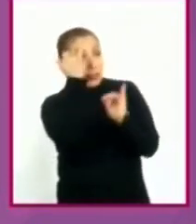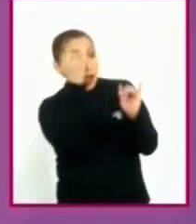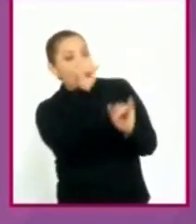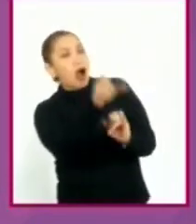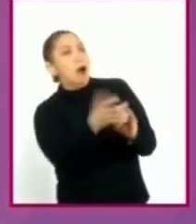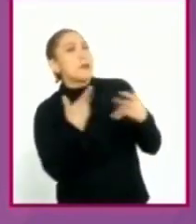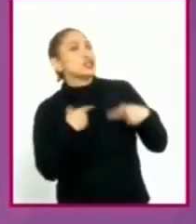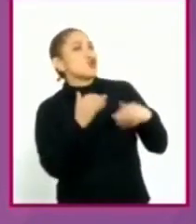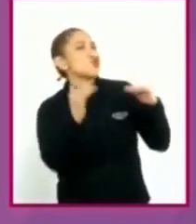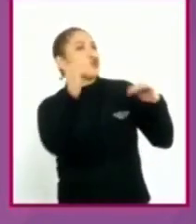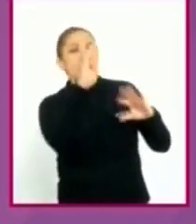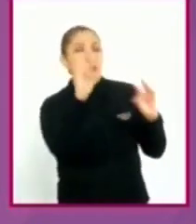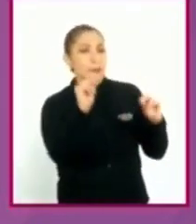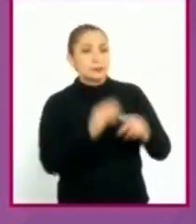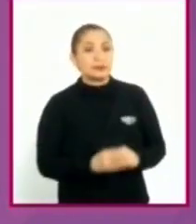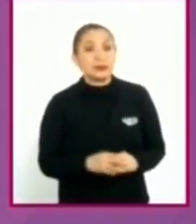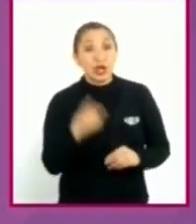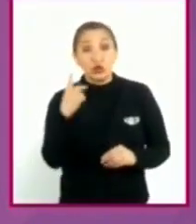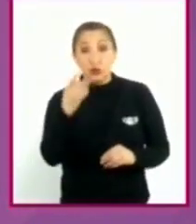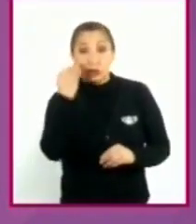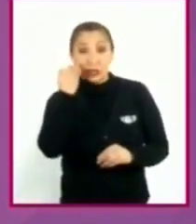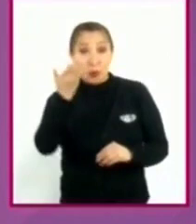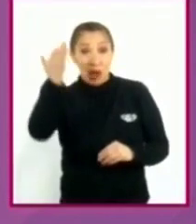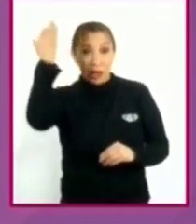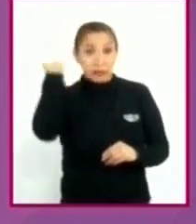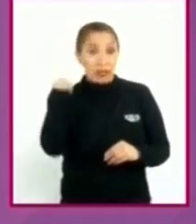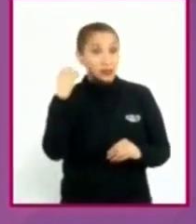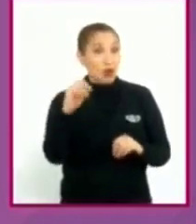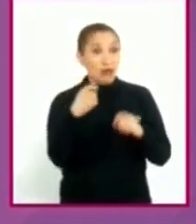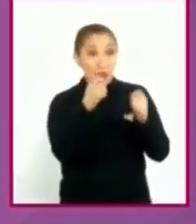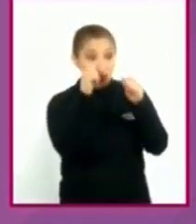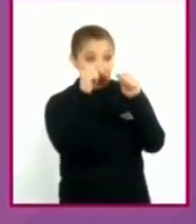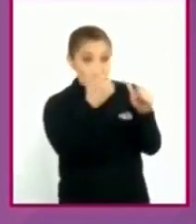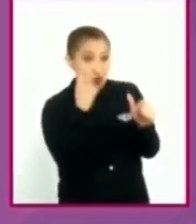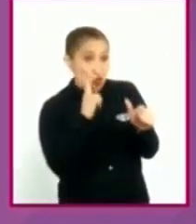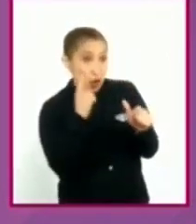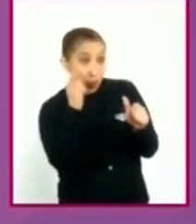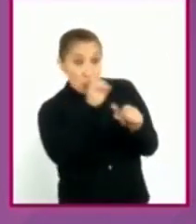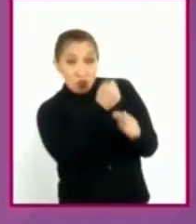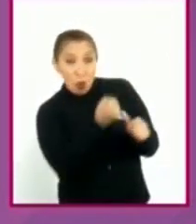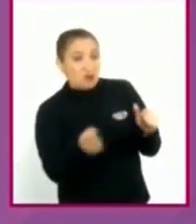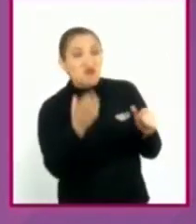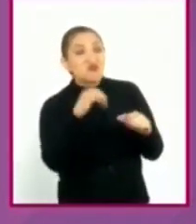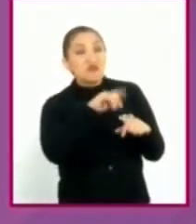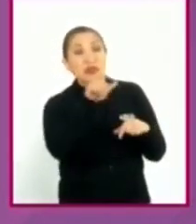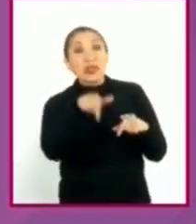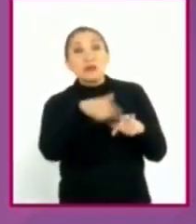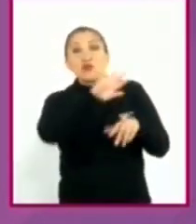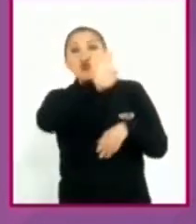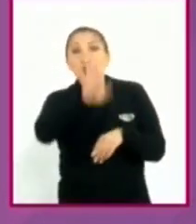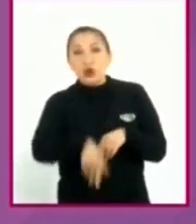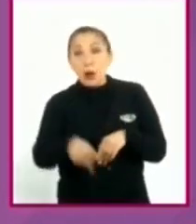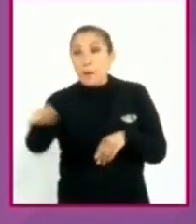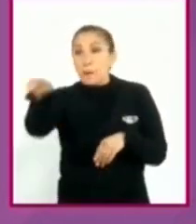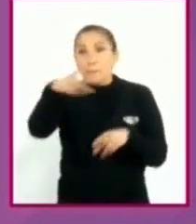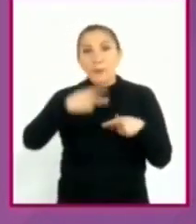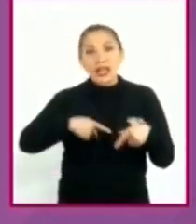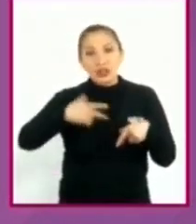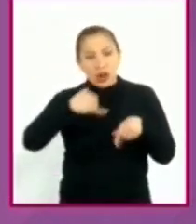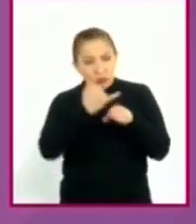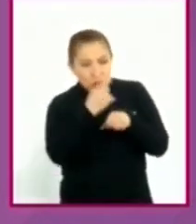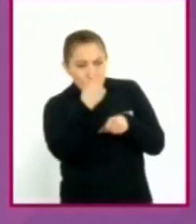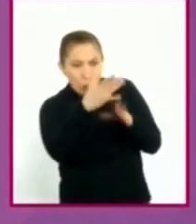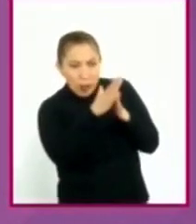los personajes. En su época no recibió la atención que merecía. Después de su muerte, los estudios sobre su